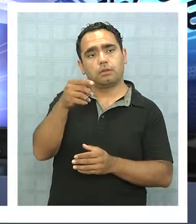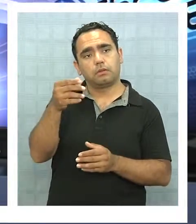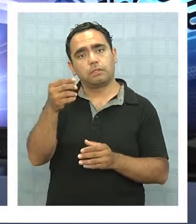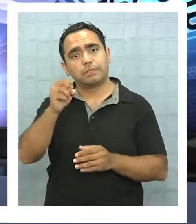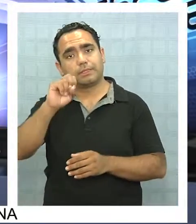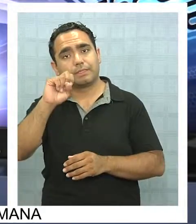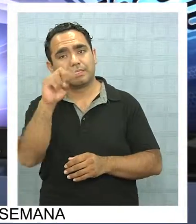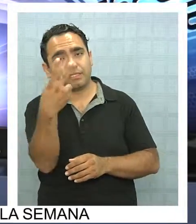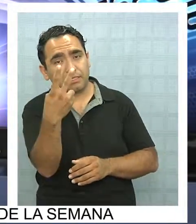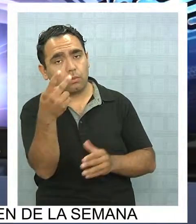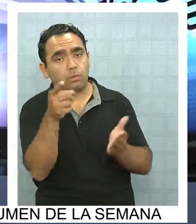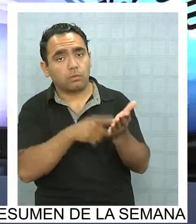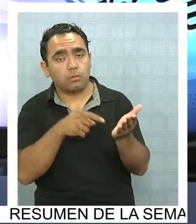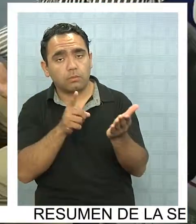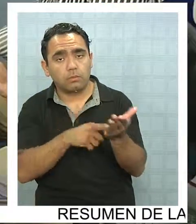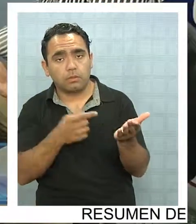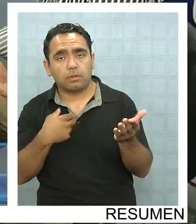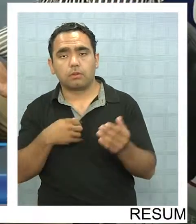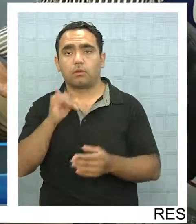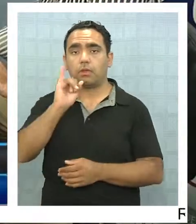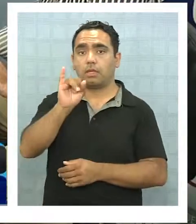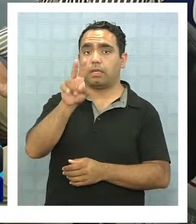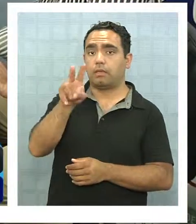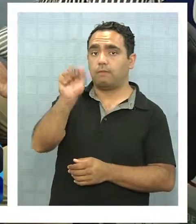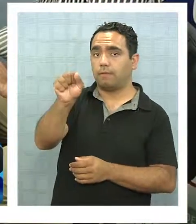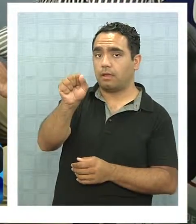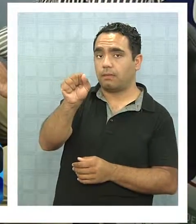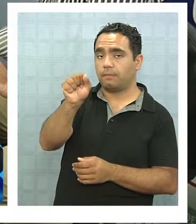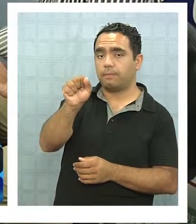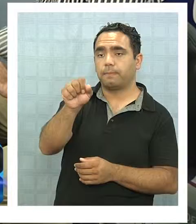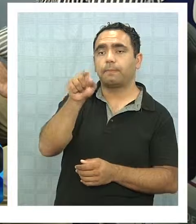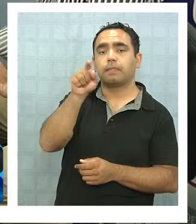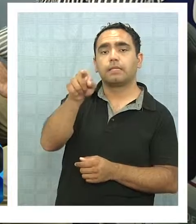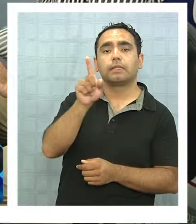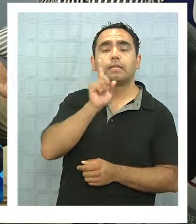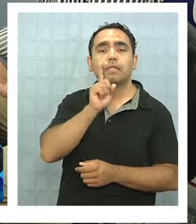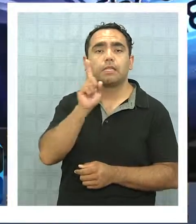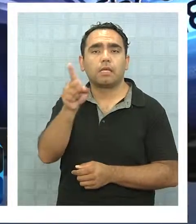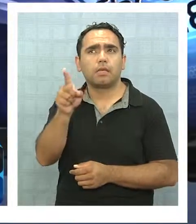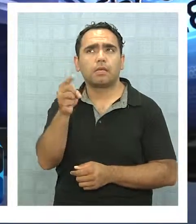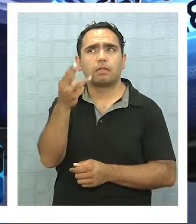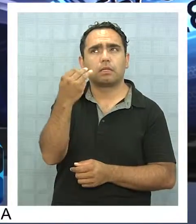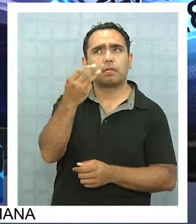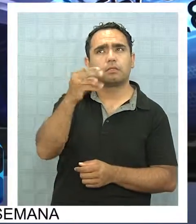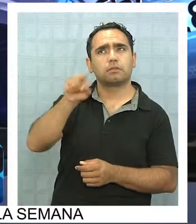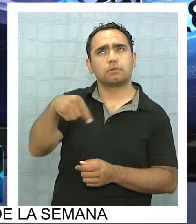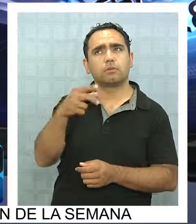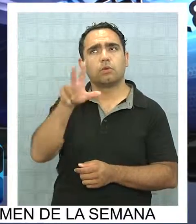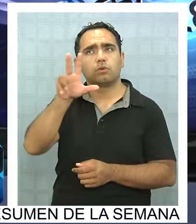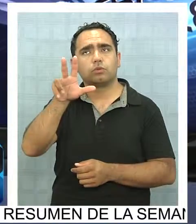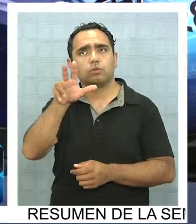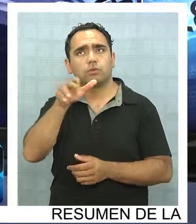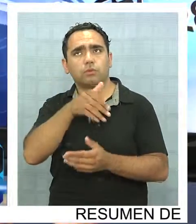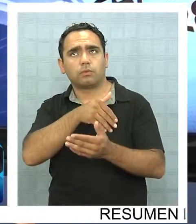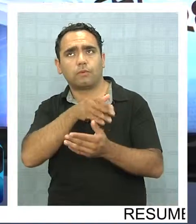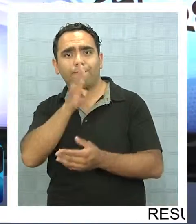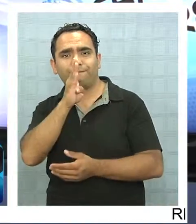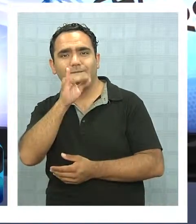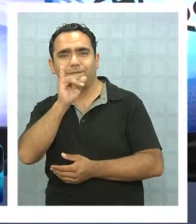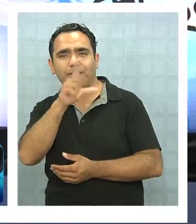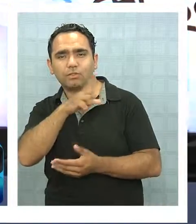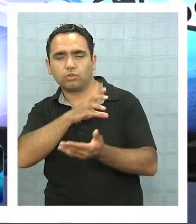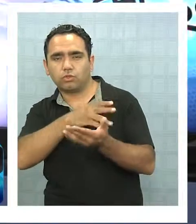segundo impuesto que más rinde después del IVA. El IVA recauda más o menos 13,8 billones el año pasado y